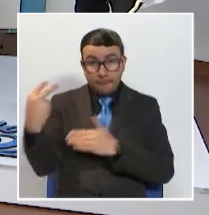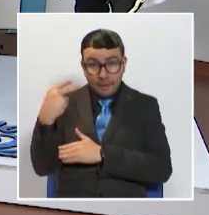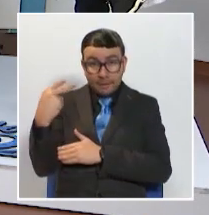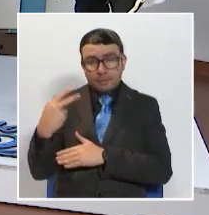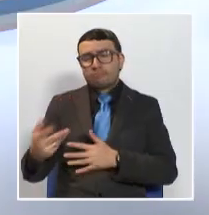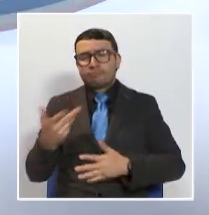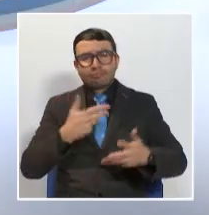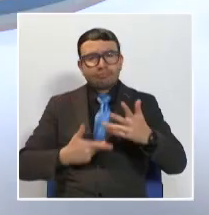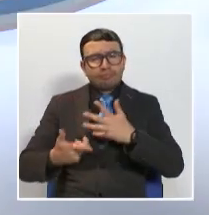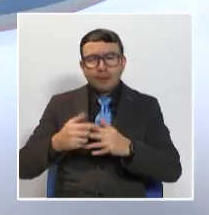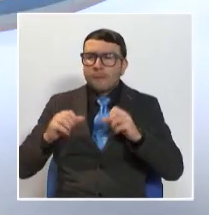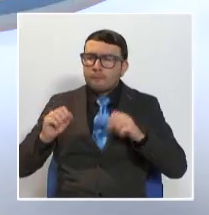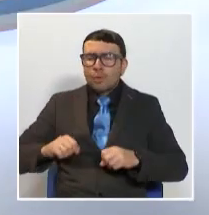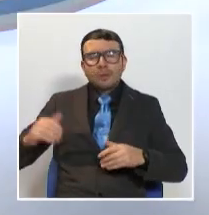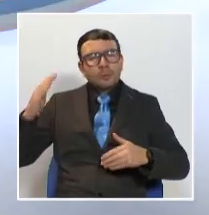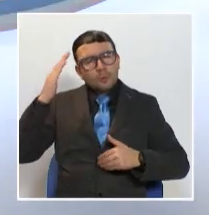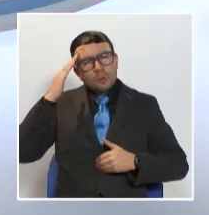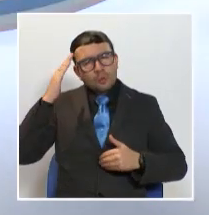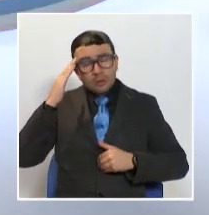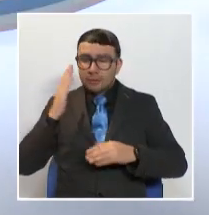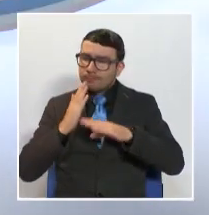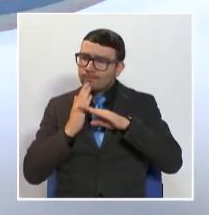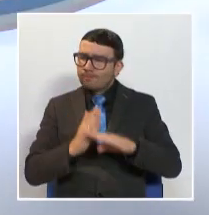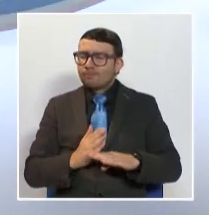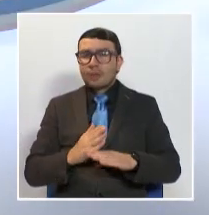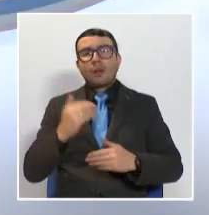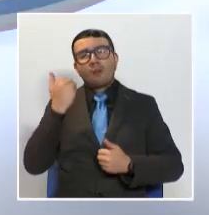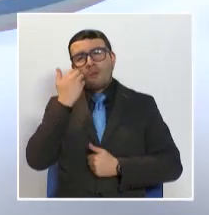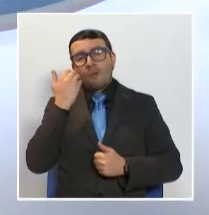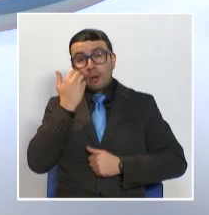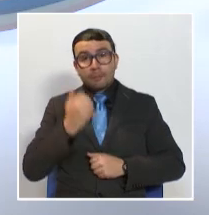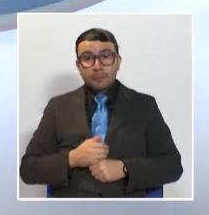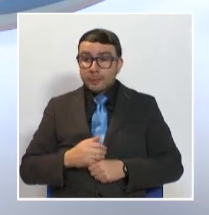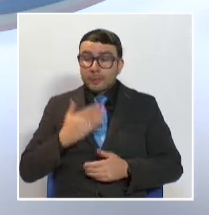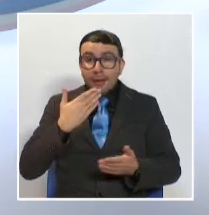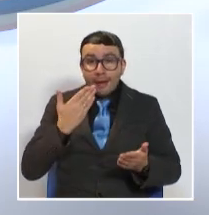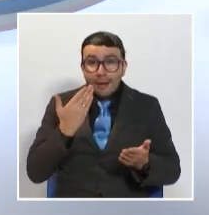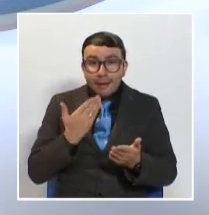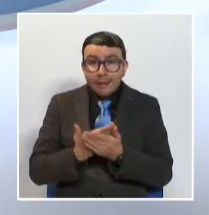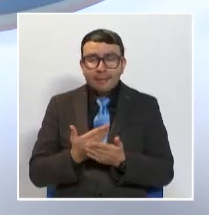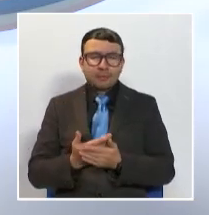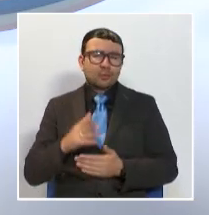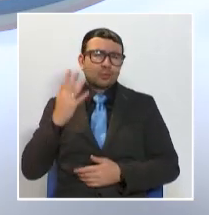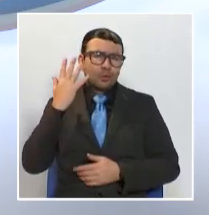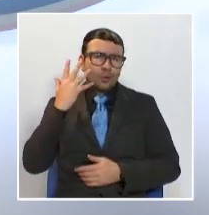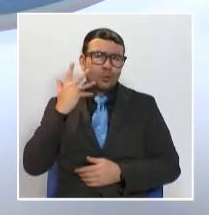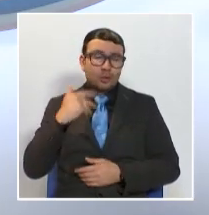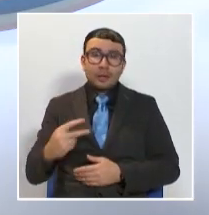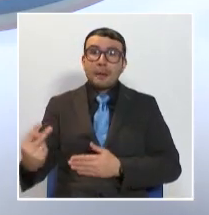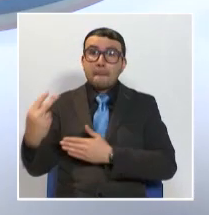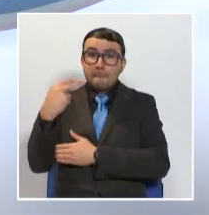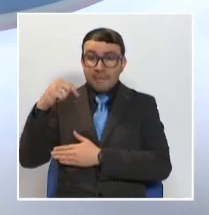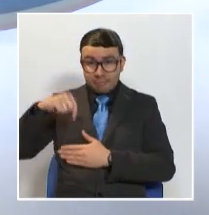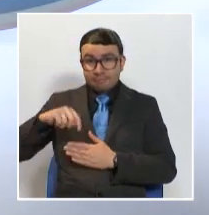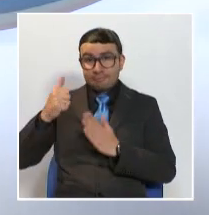y generar conciencia acerca de la prevención en salud. Les agradecemos realmente que todos los días vean el programa